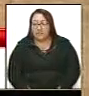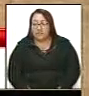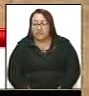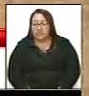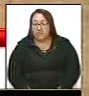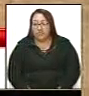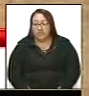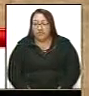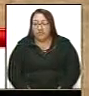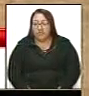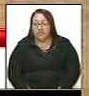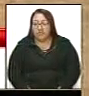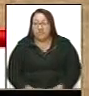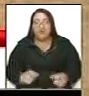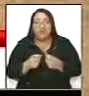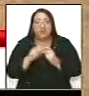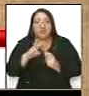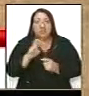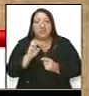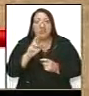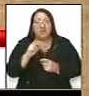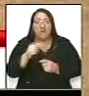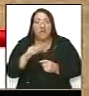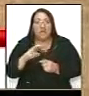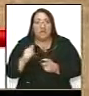al congresista Edwin Vergara.